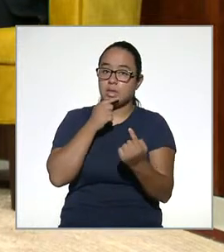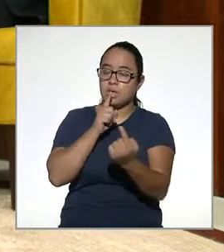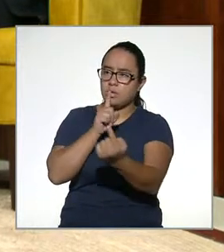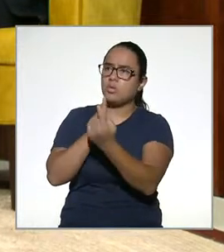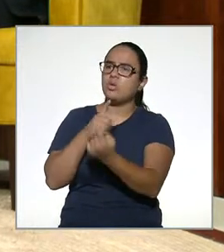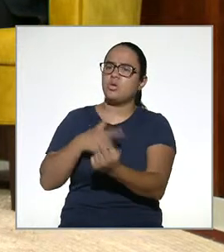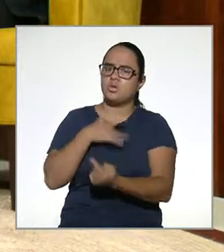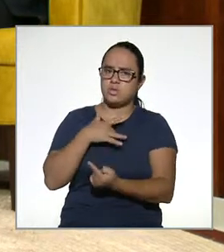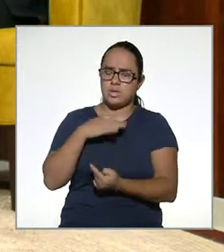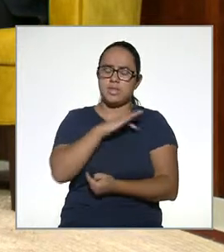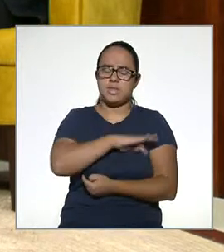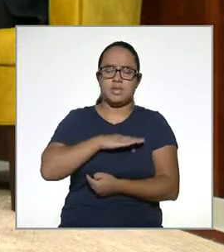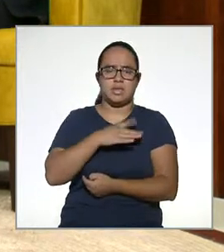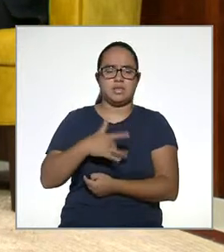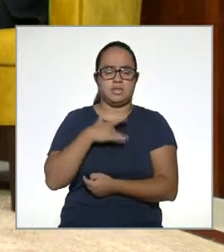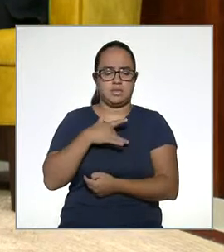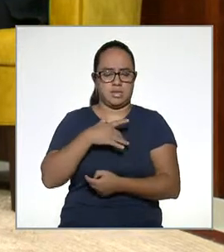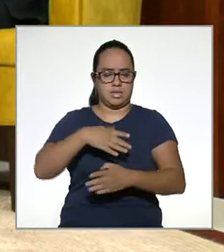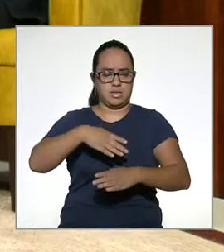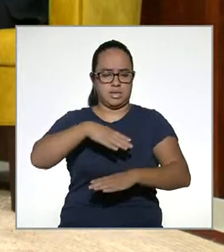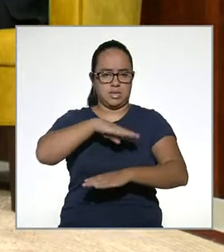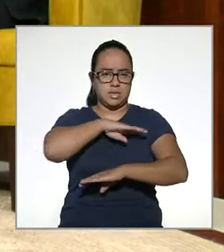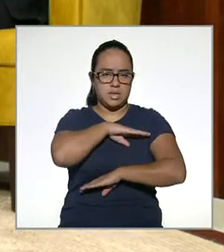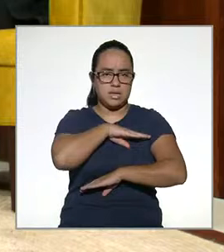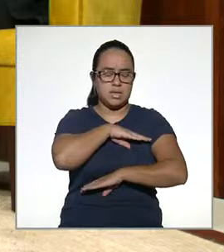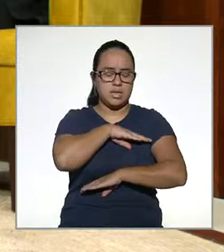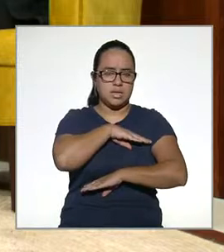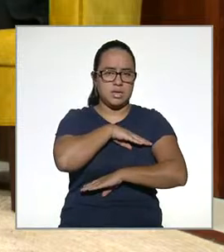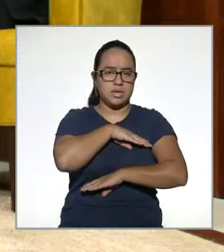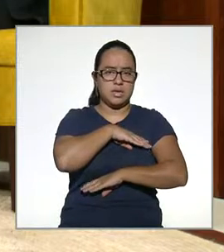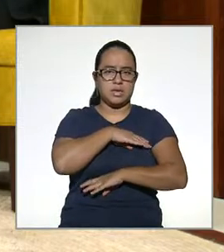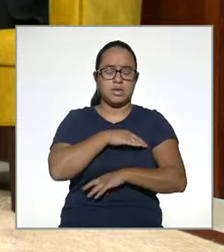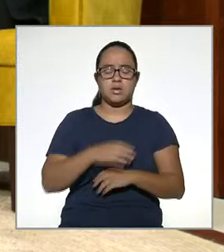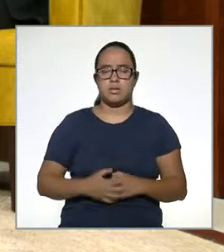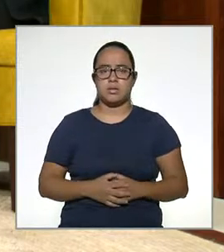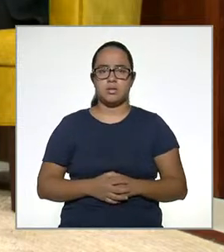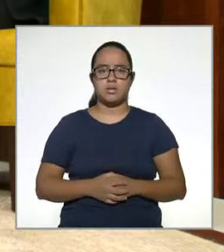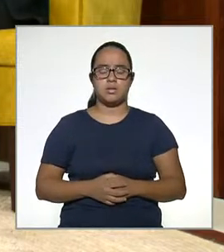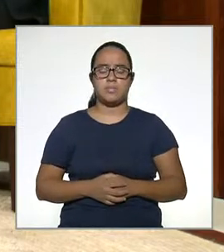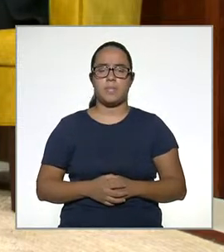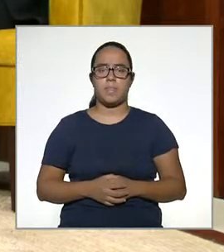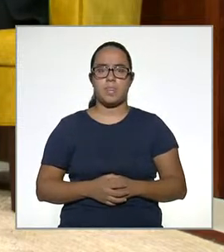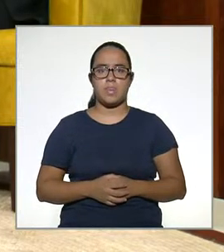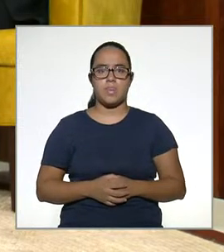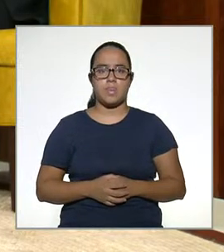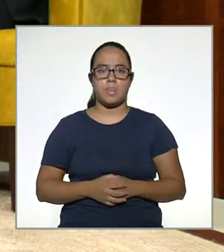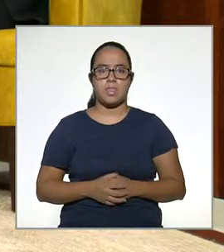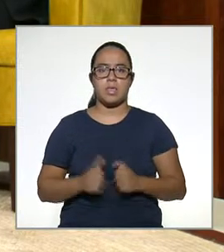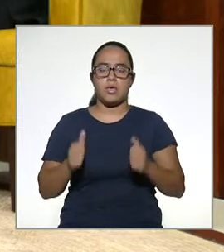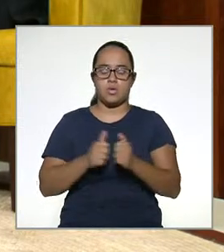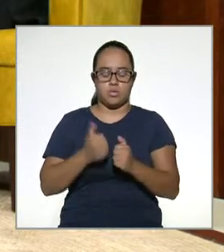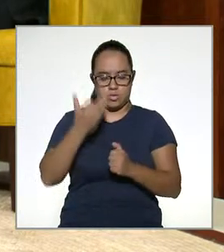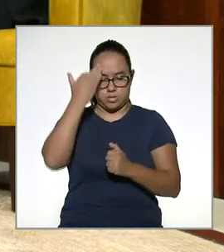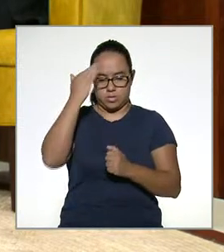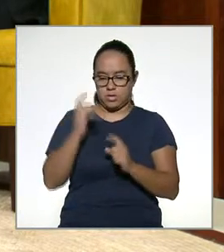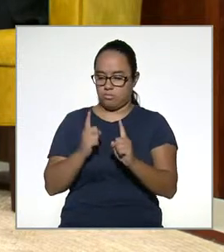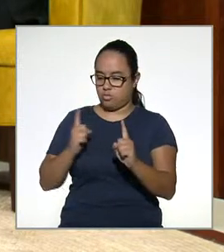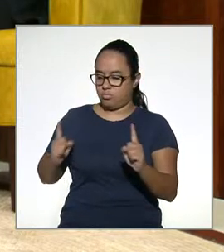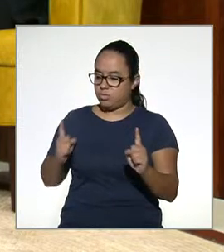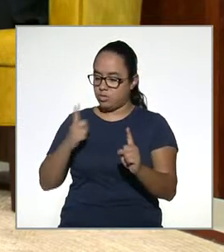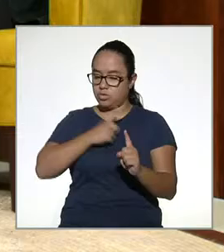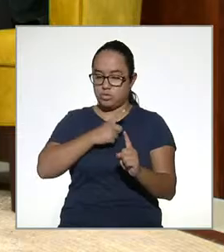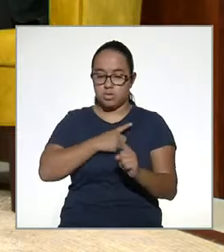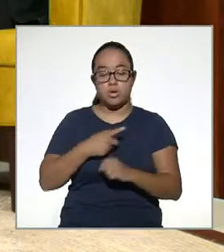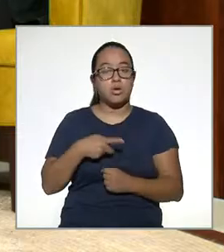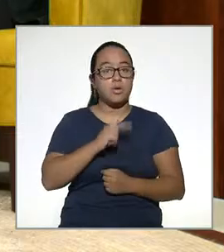felicidad y siente placer de estar también como en este momento, o sea, y un